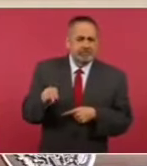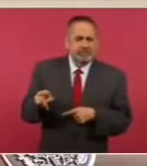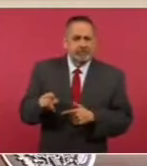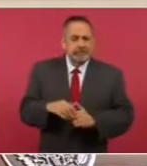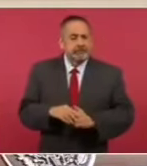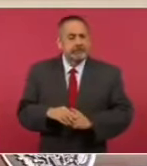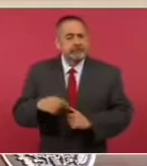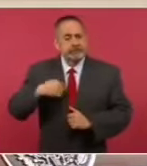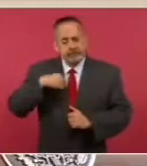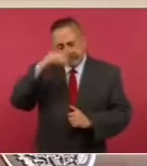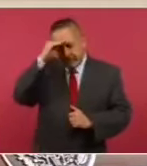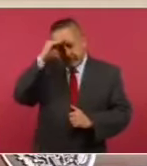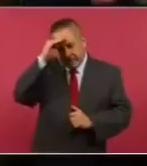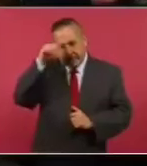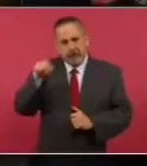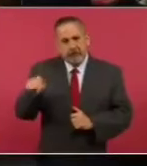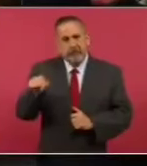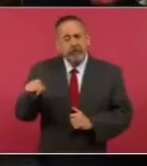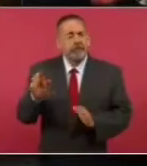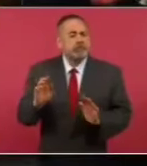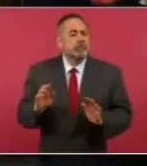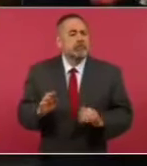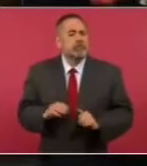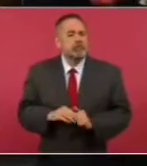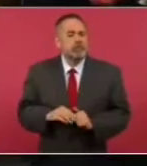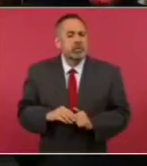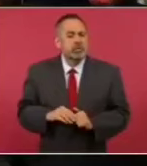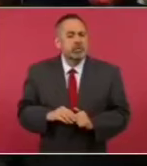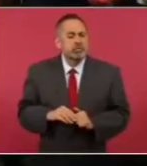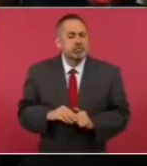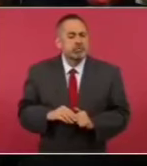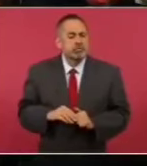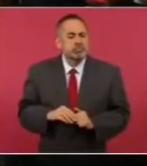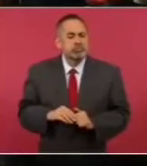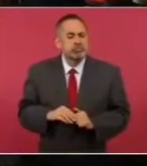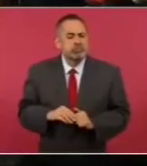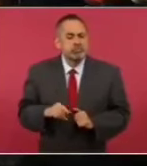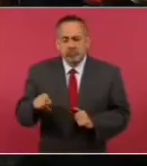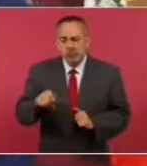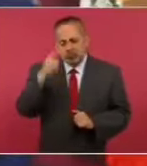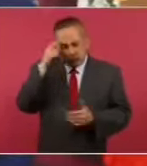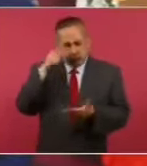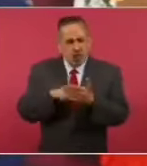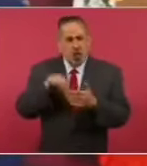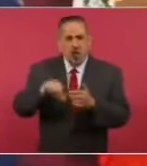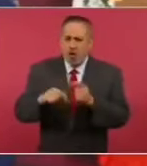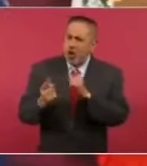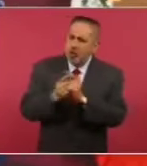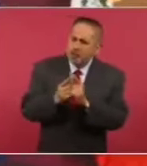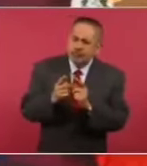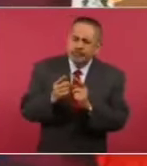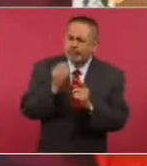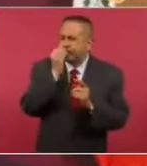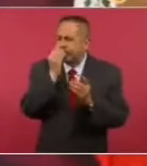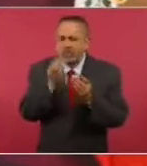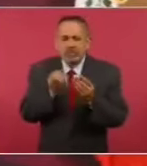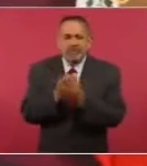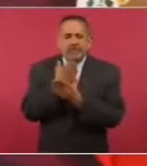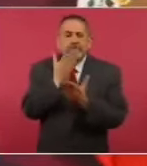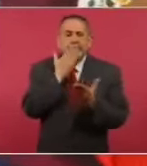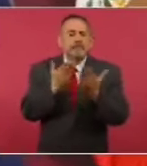Y yo pienso que va a ser muy exitoso el encuentro.